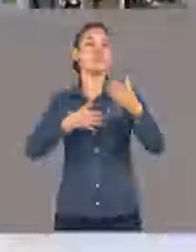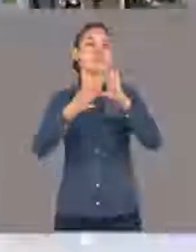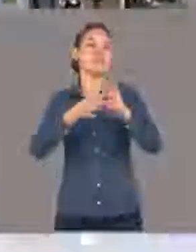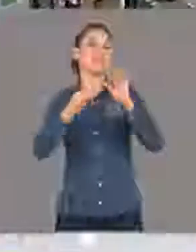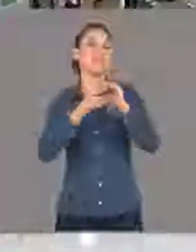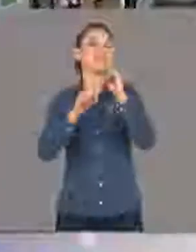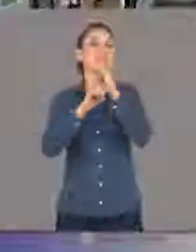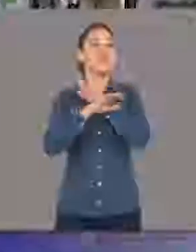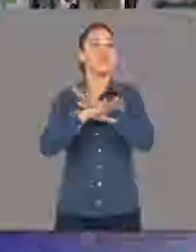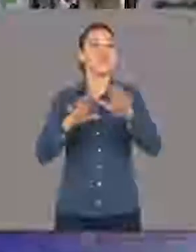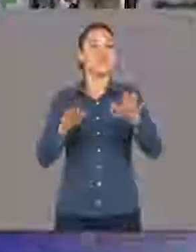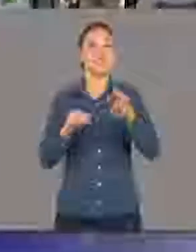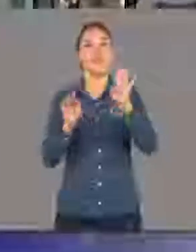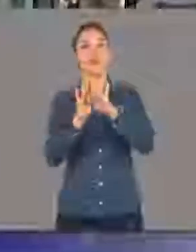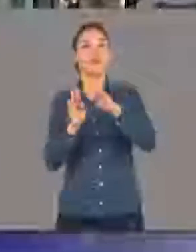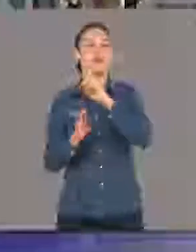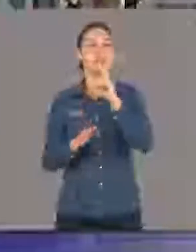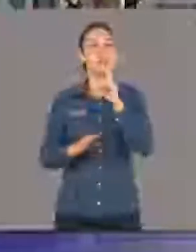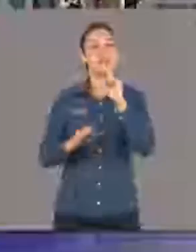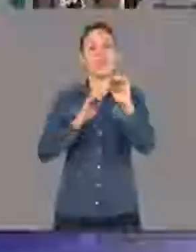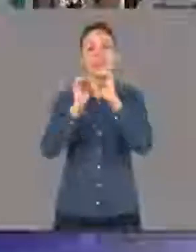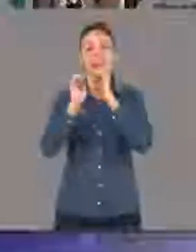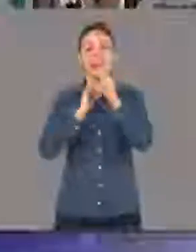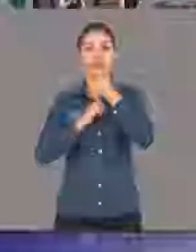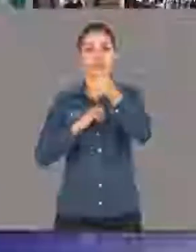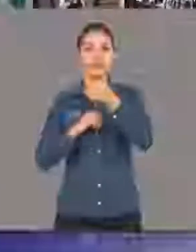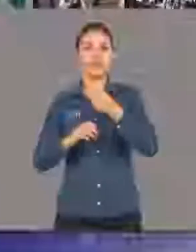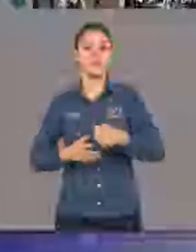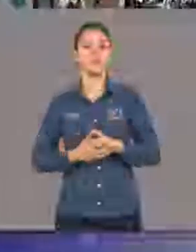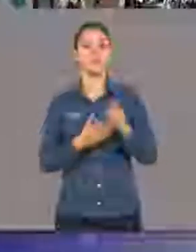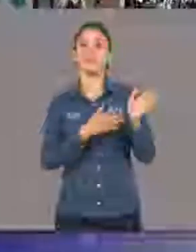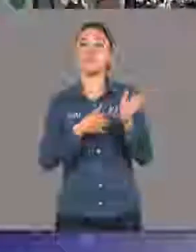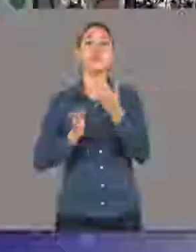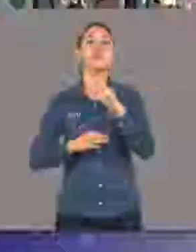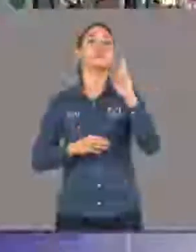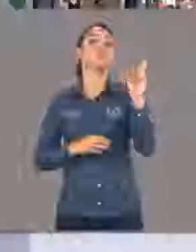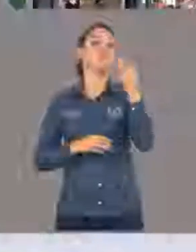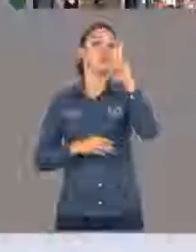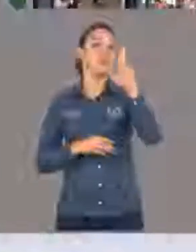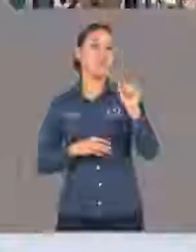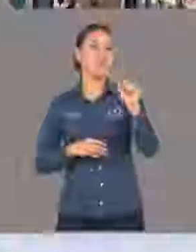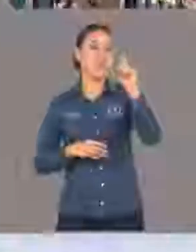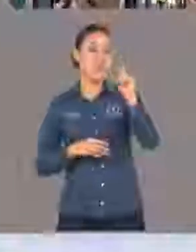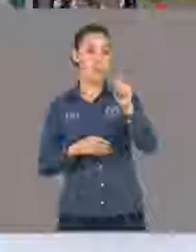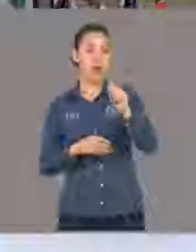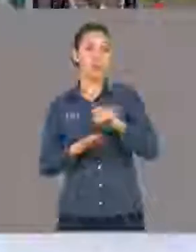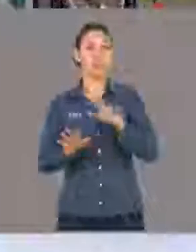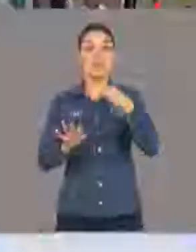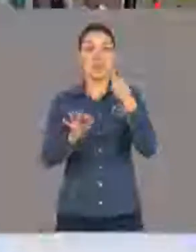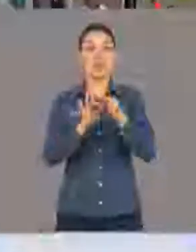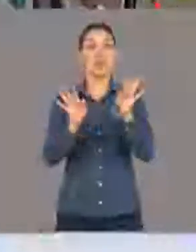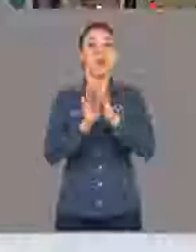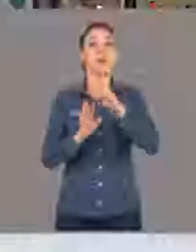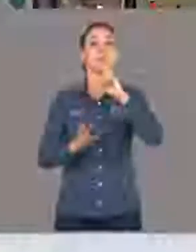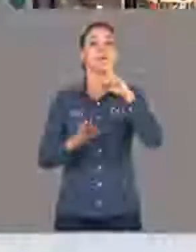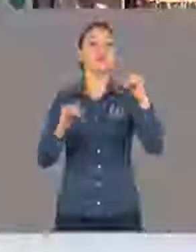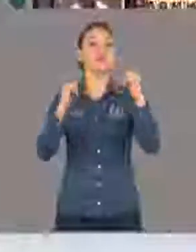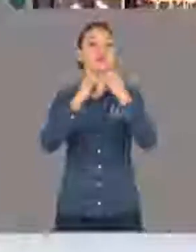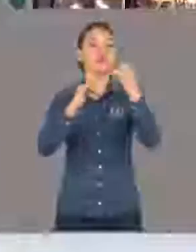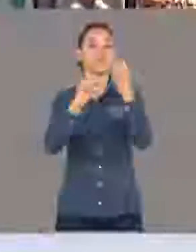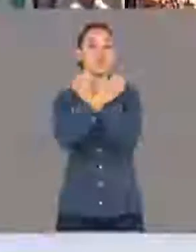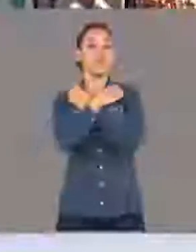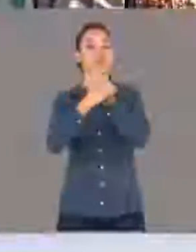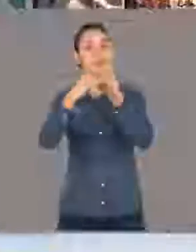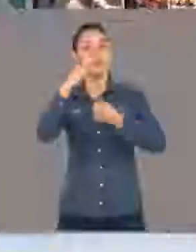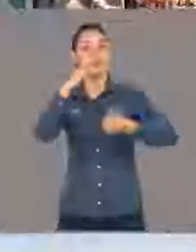Damos paso a la información detallada en voz del equipo de reporteros de este su noticiario La Universidad Autónoma de Tamaulipas se consolidó como una de las